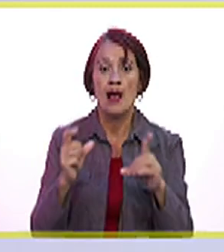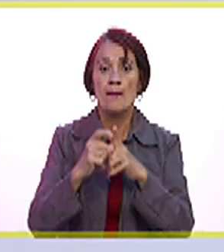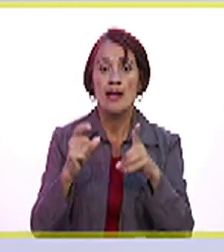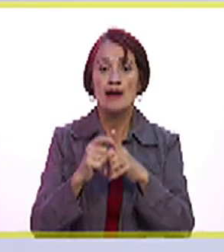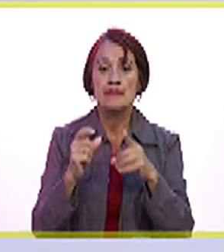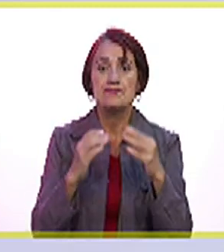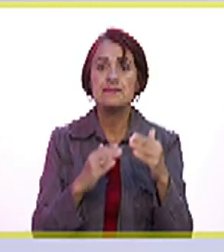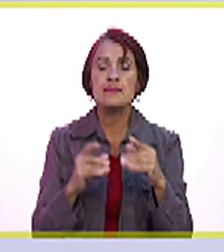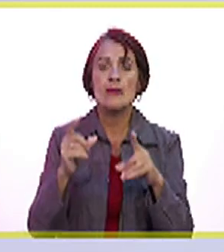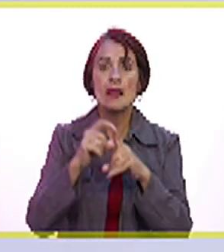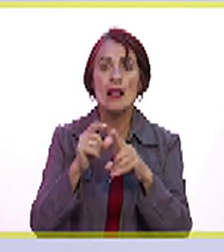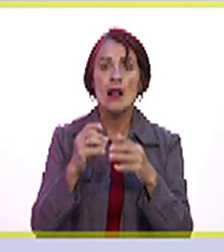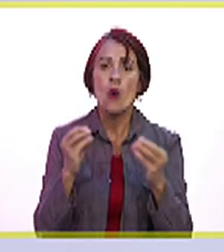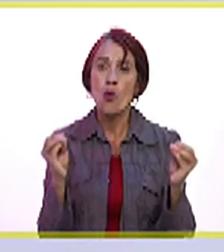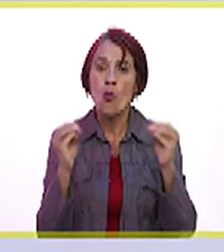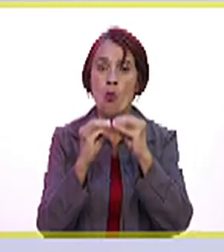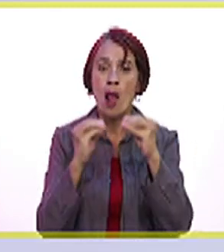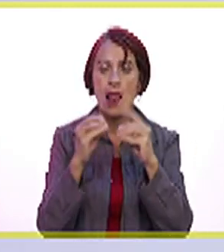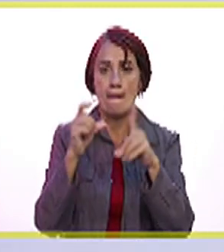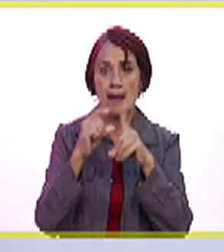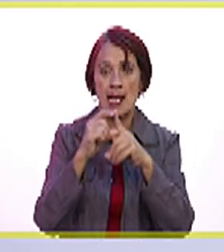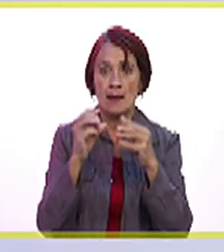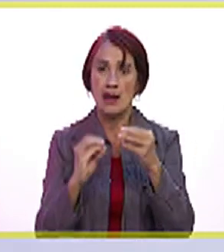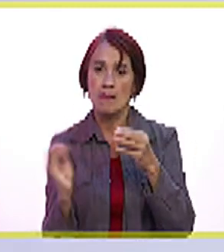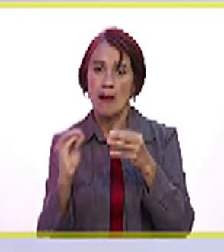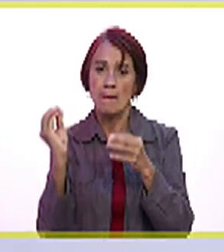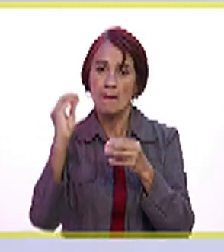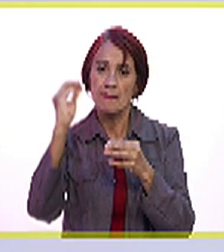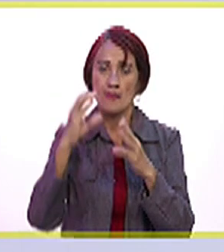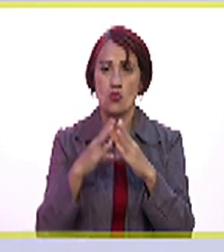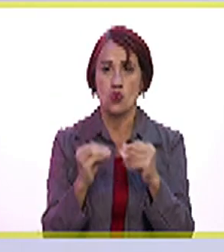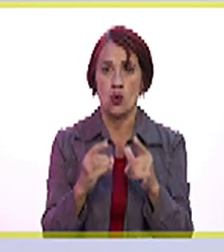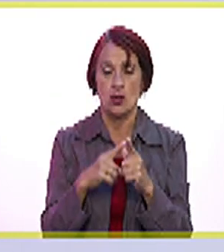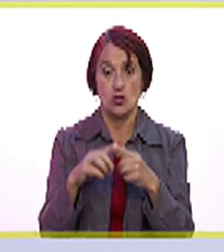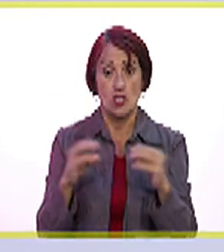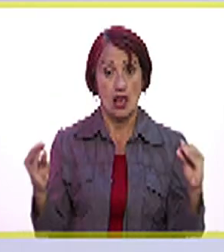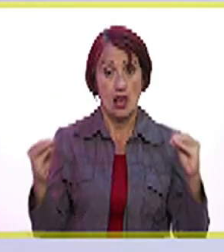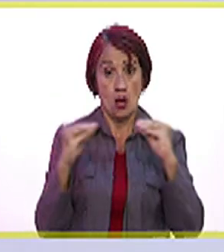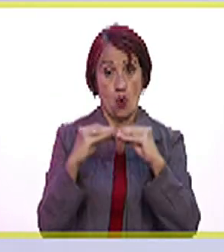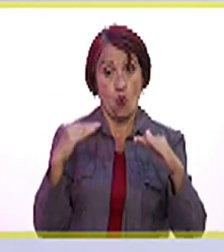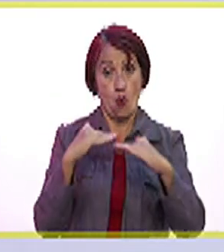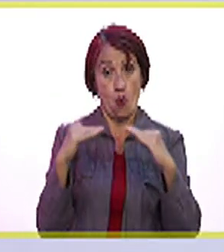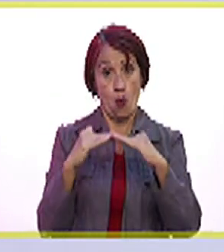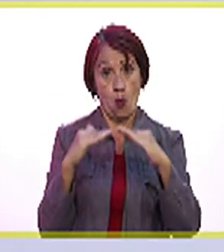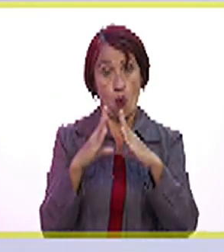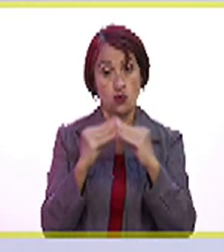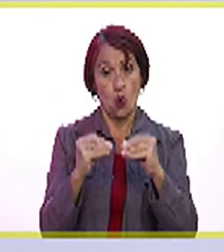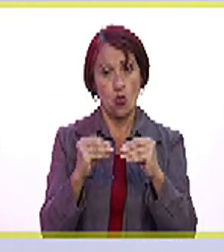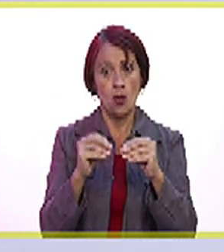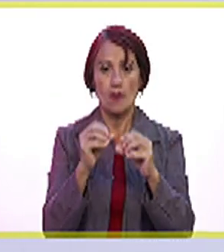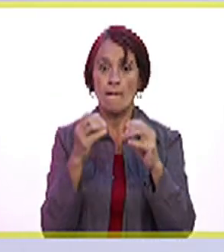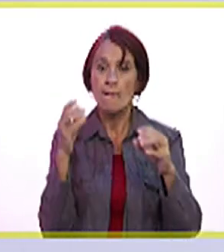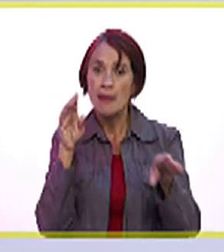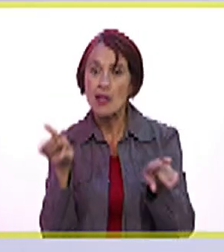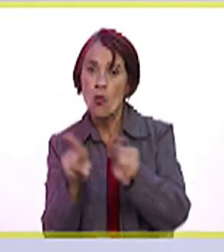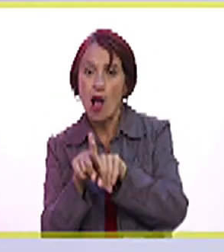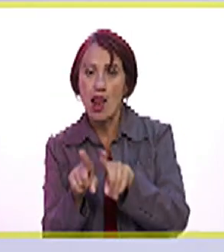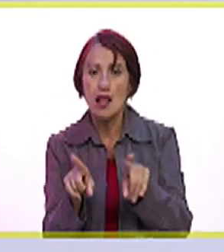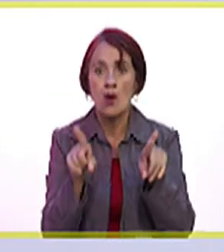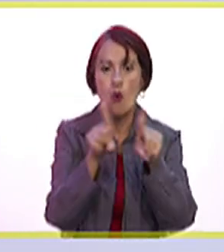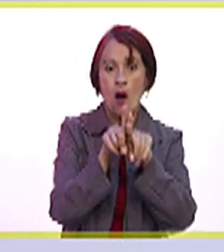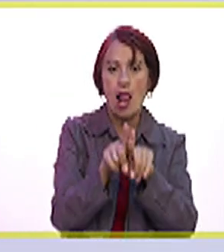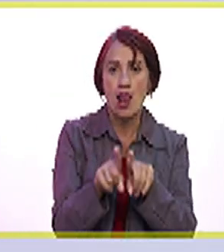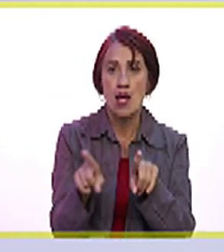y comparativos. Recuerda, los comparativos son frases que utilizamos para comparar unas cosas con otras.